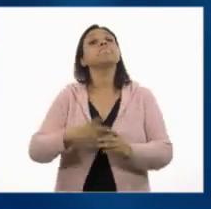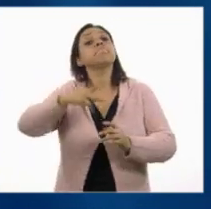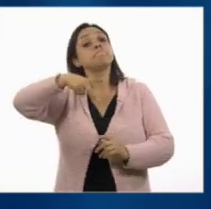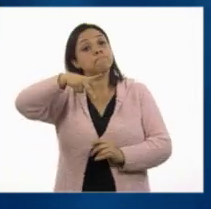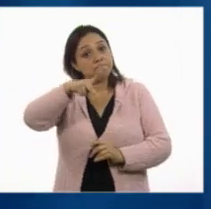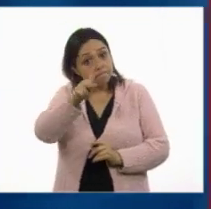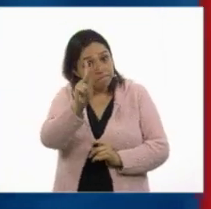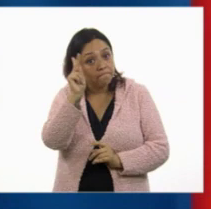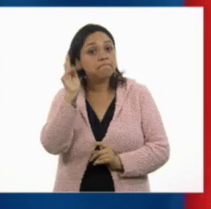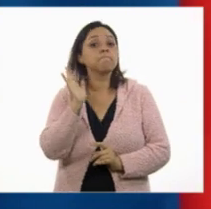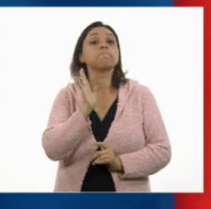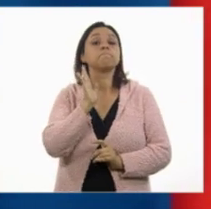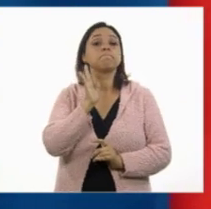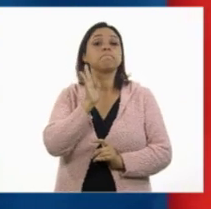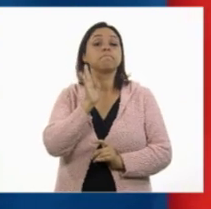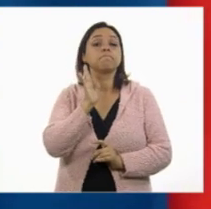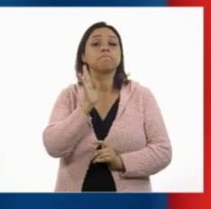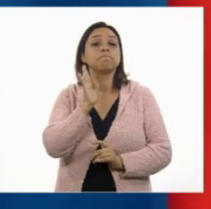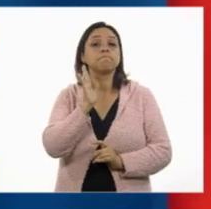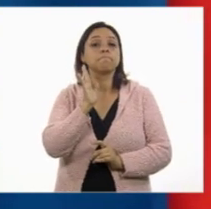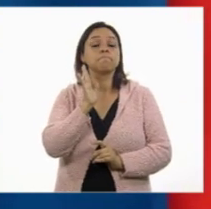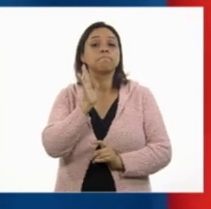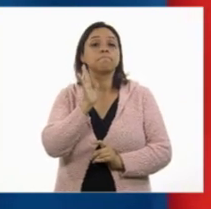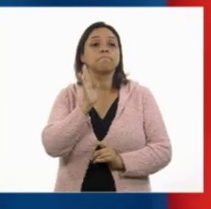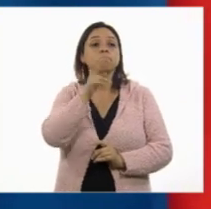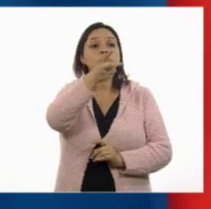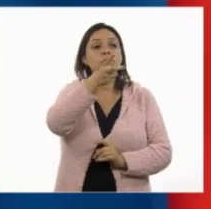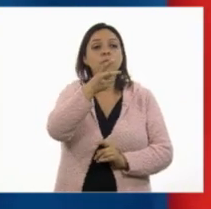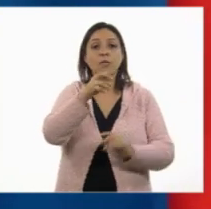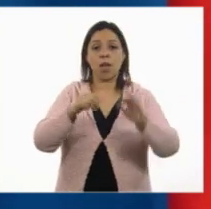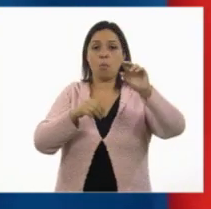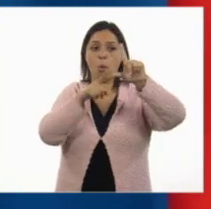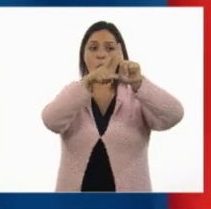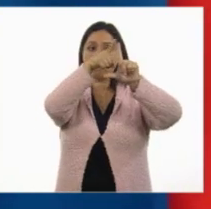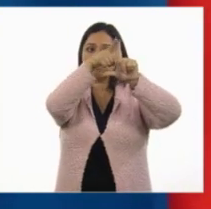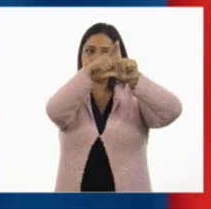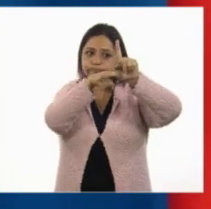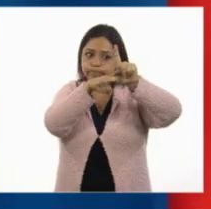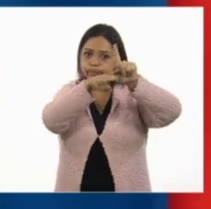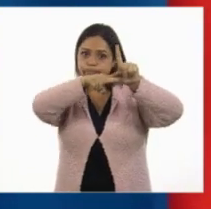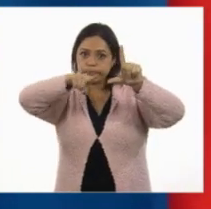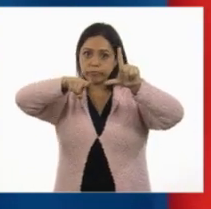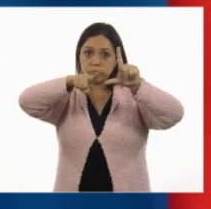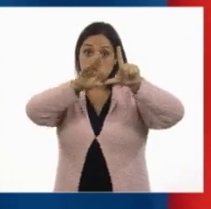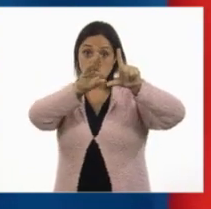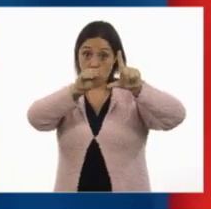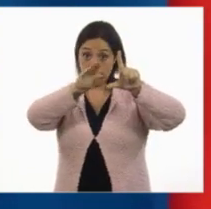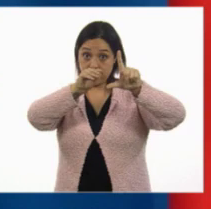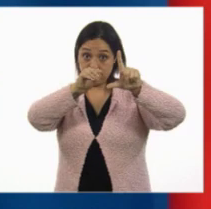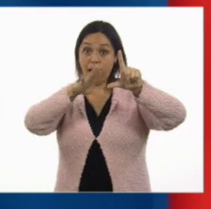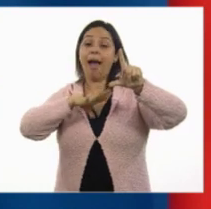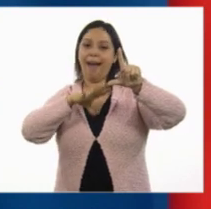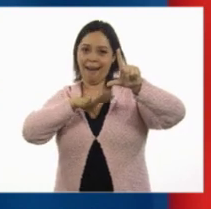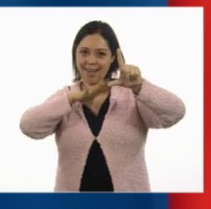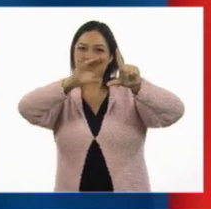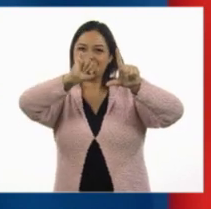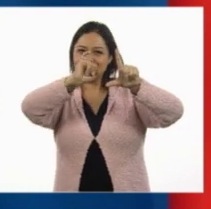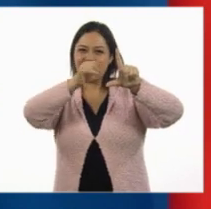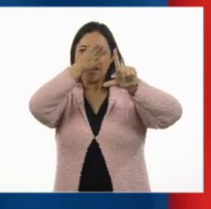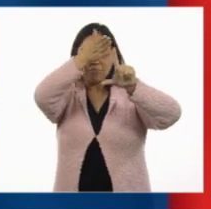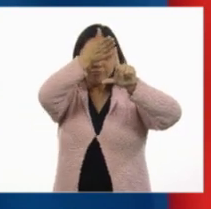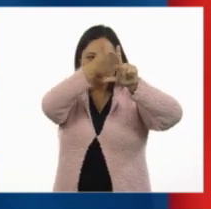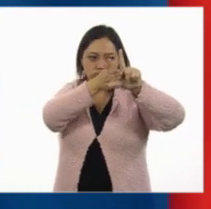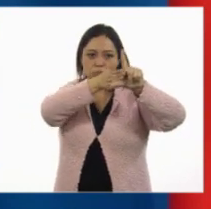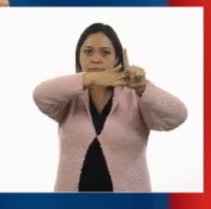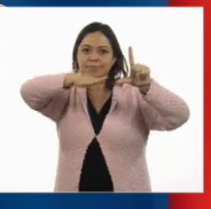medida, es un ángulo. ¿Tiene este un ángulo recto a nivel? Tiene. Así es. Lo identificamos con la L que habíamos